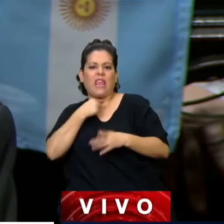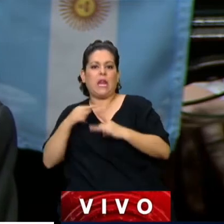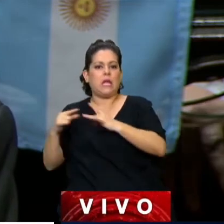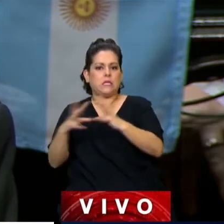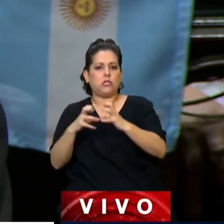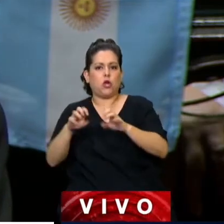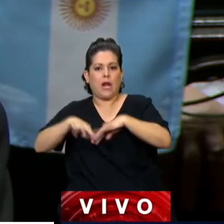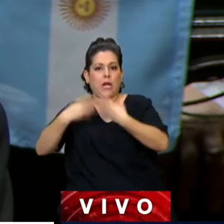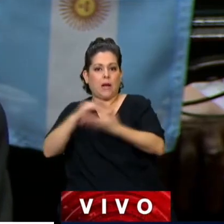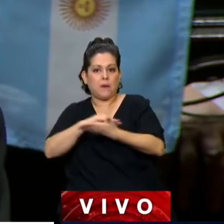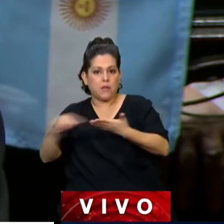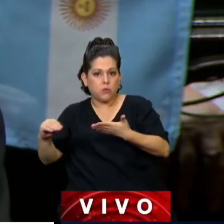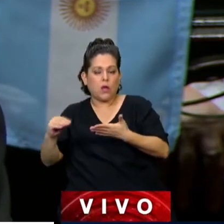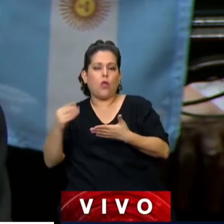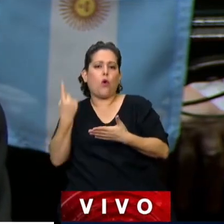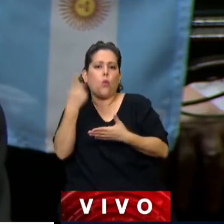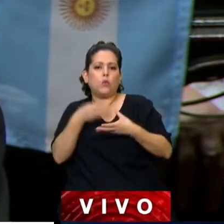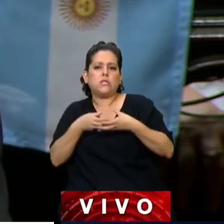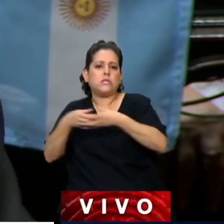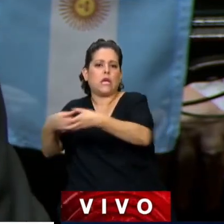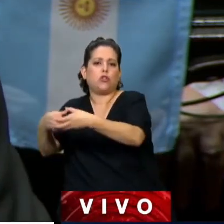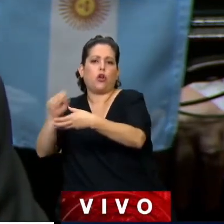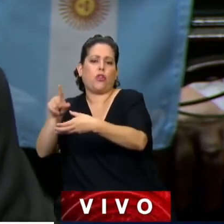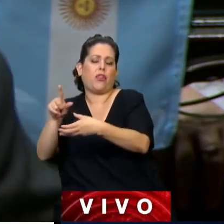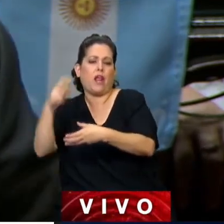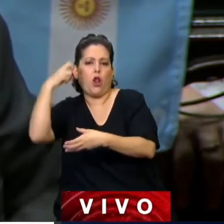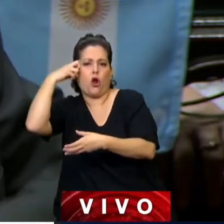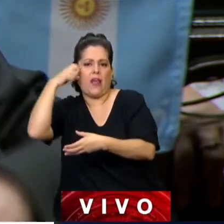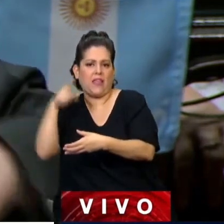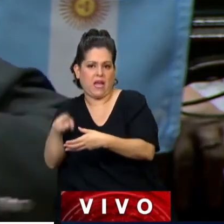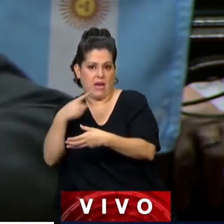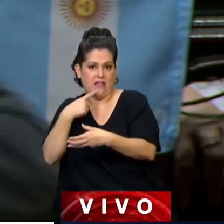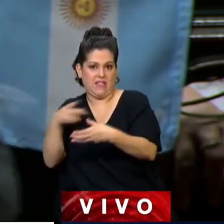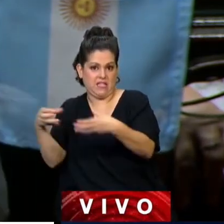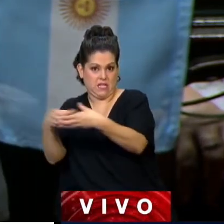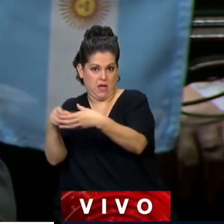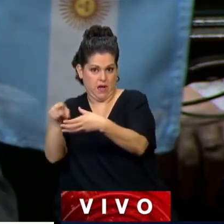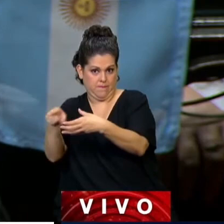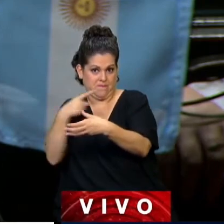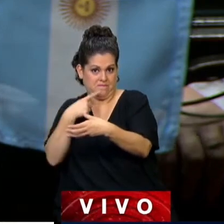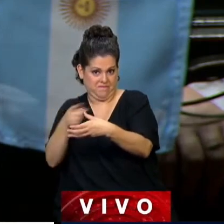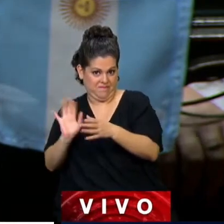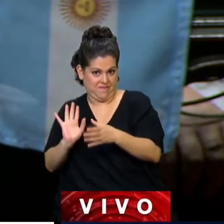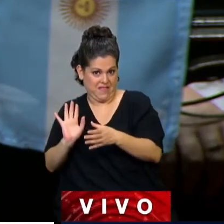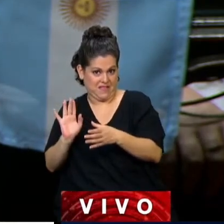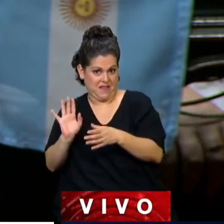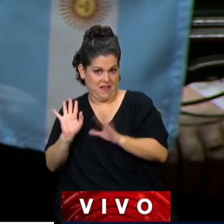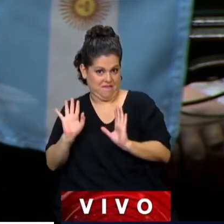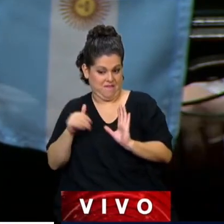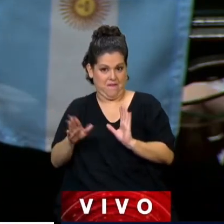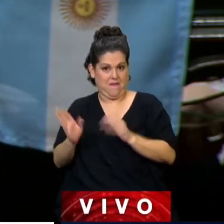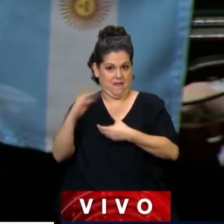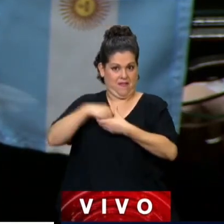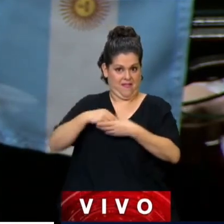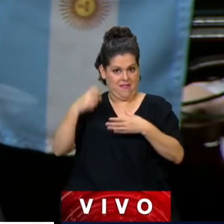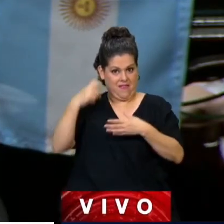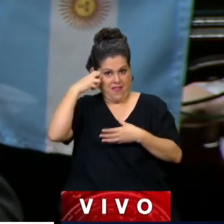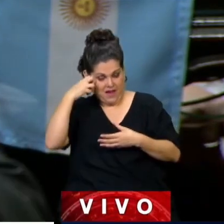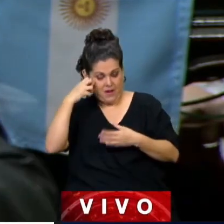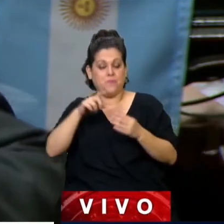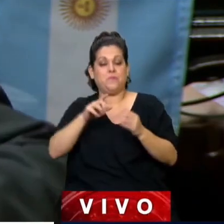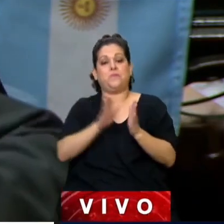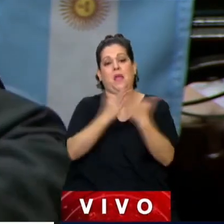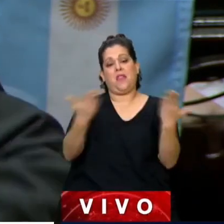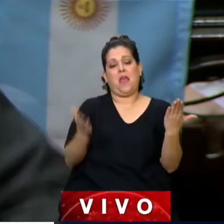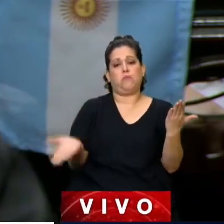ayuda de un sector de los radicales, ¿no? Y en las páginas siguientes,